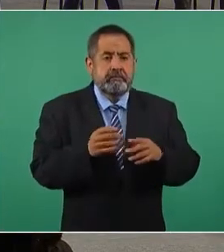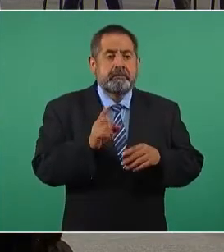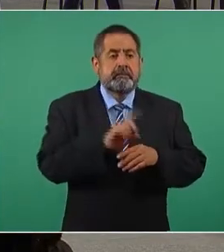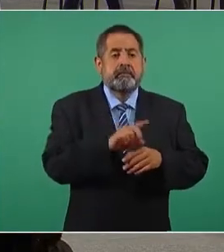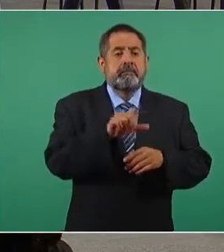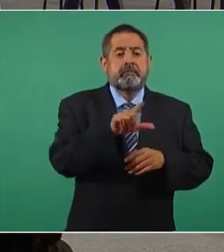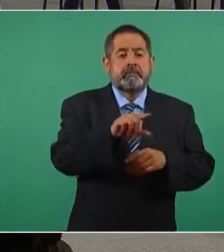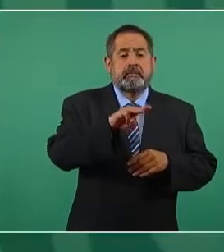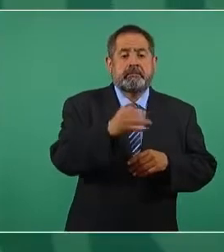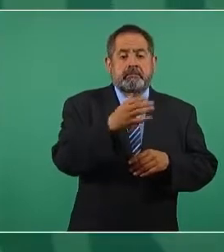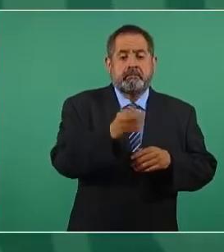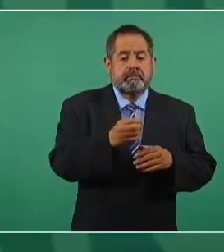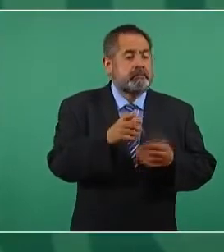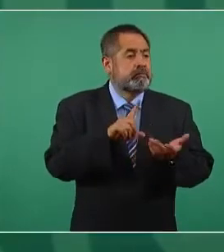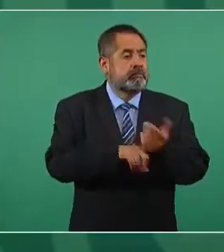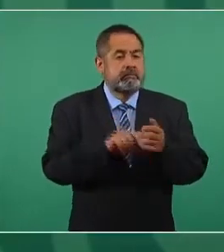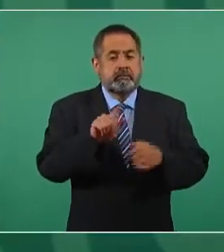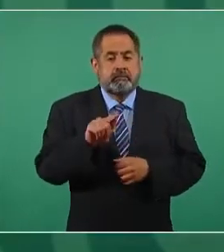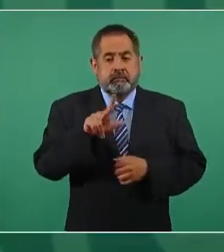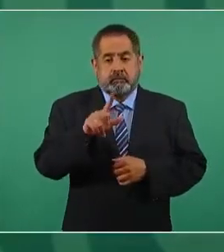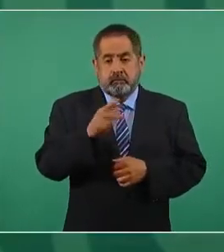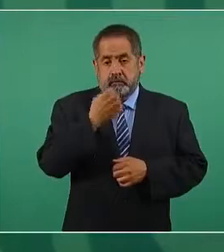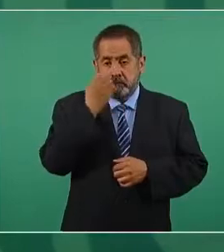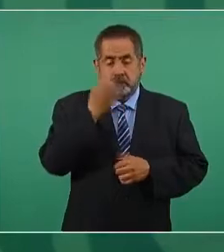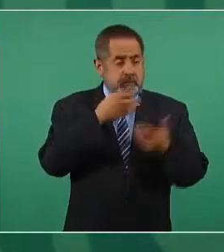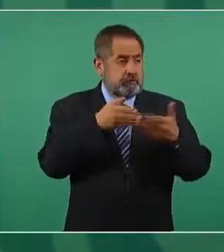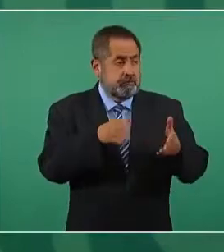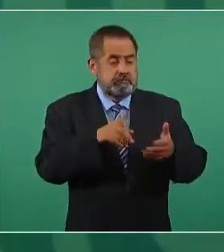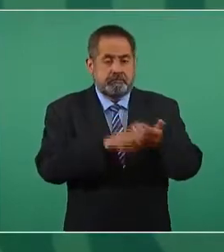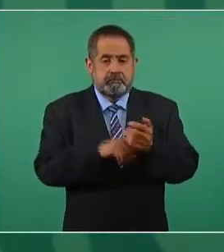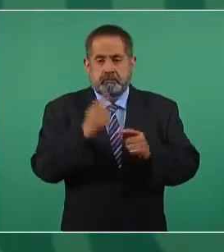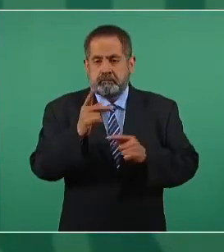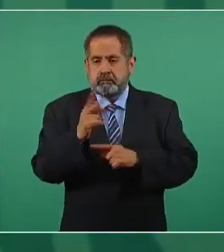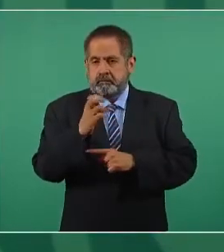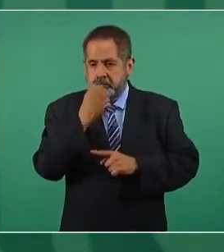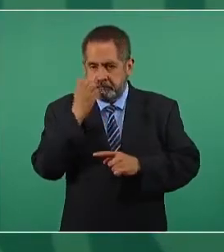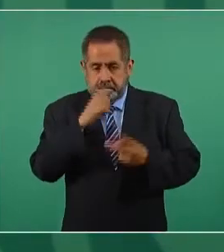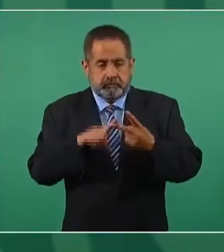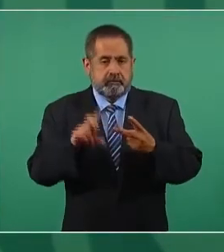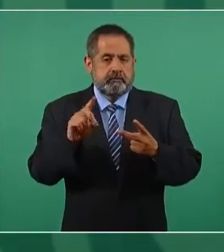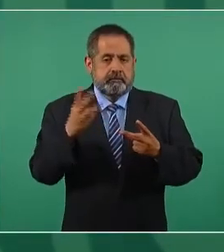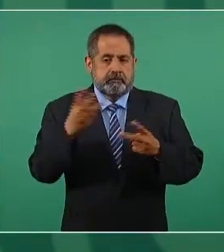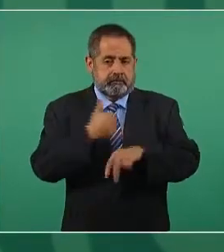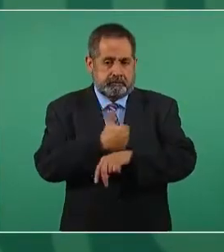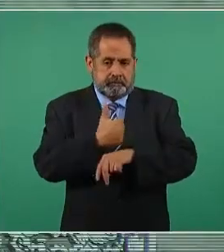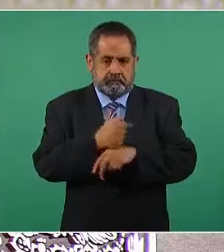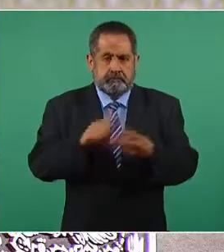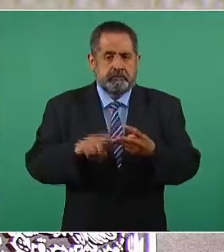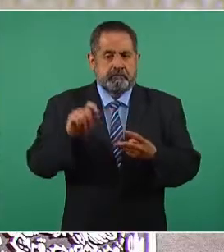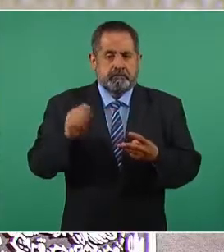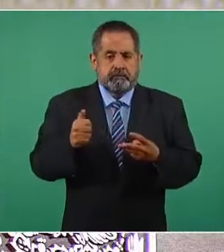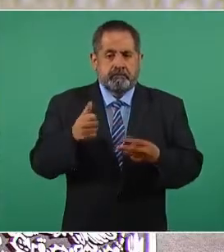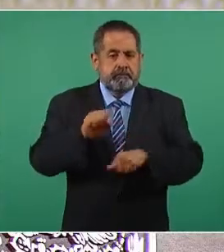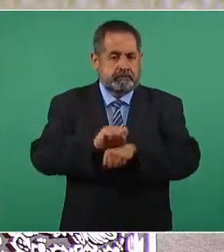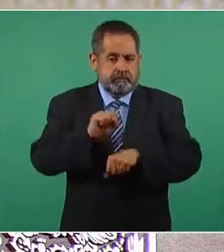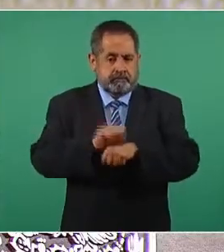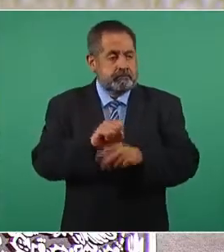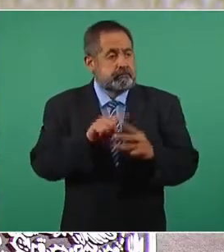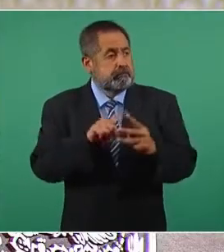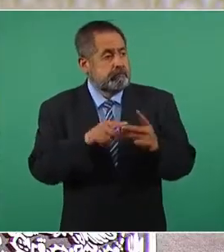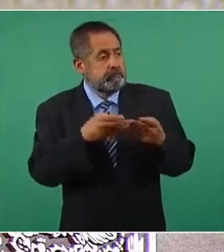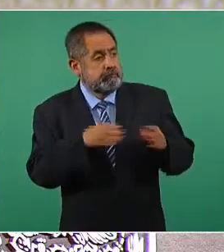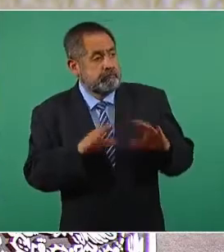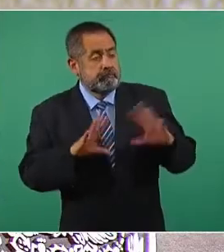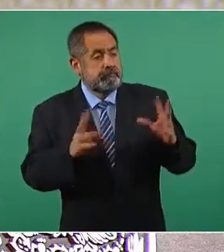mayo, abre con 78 escuelas, una de preescolar, 33 de primaria y 26 de secundaria, de